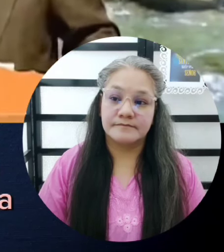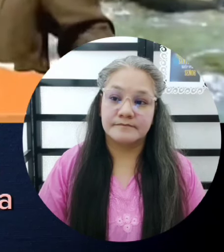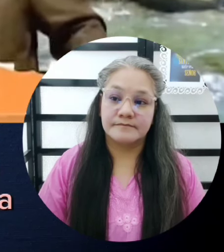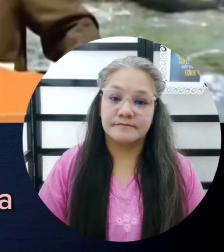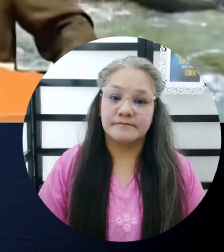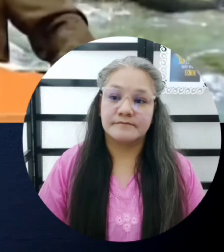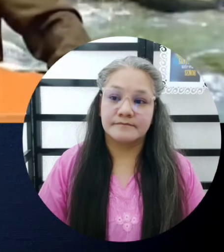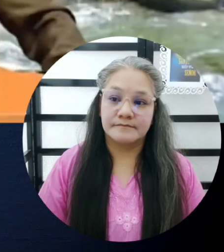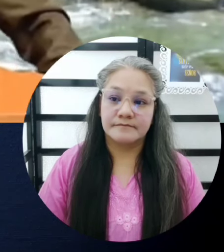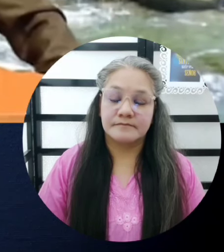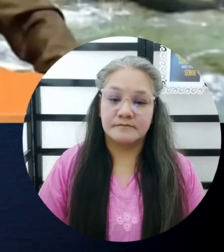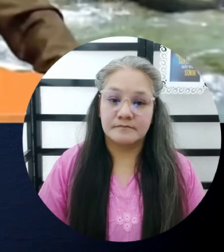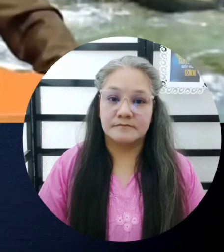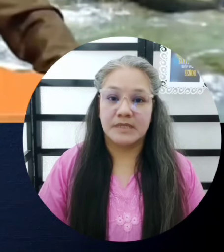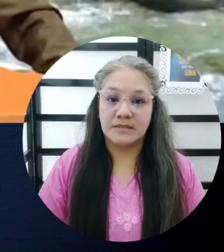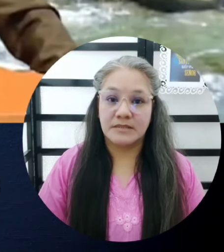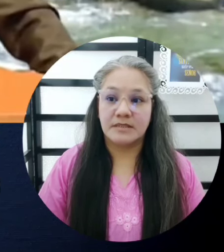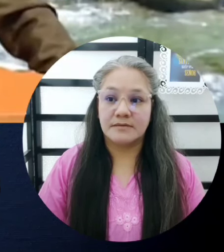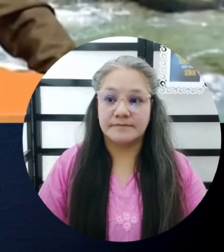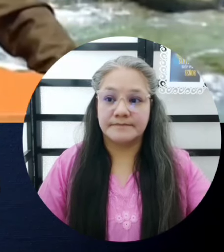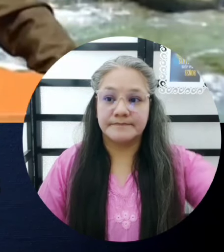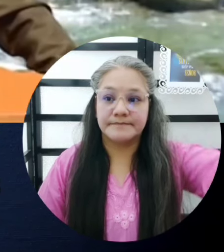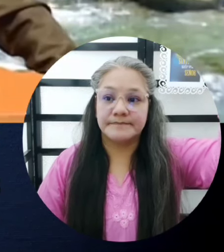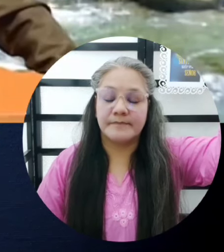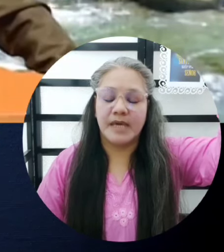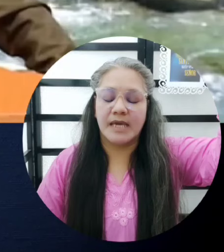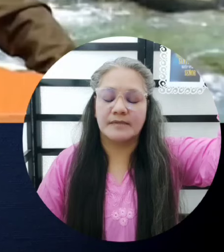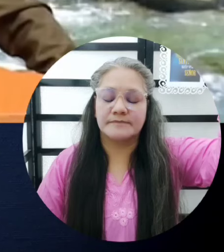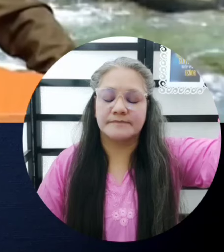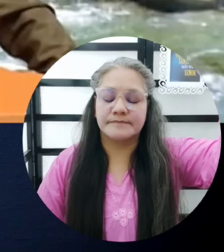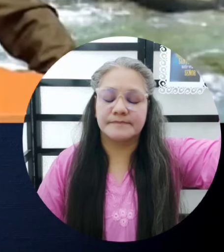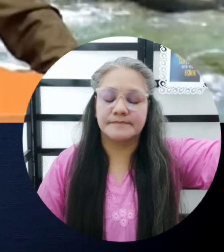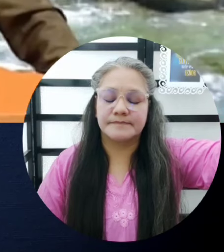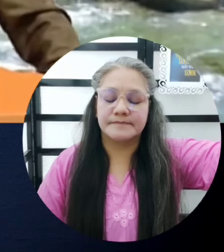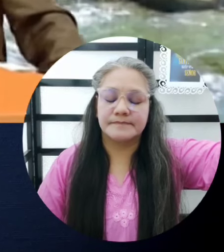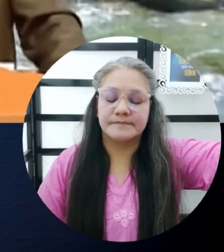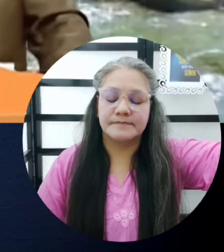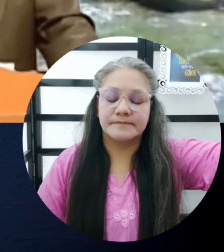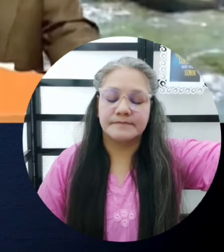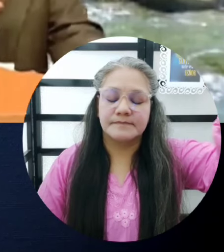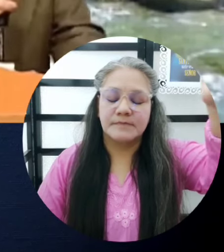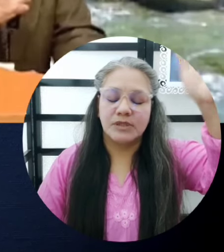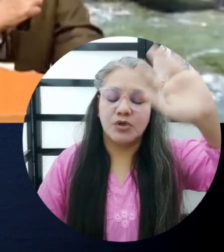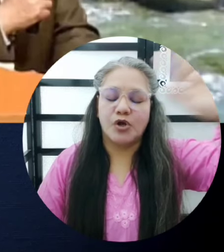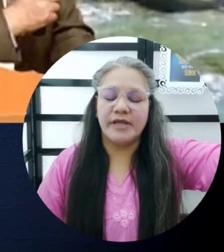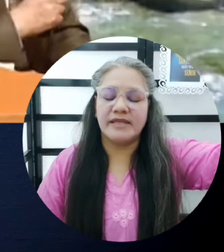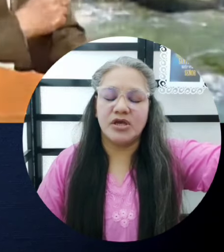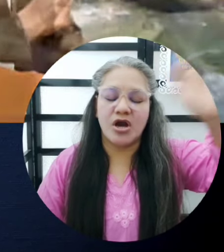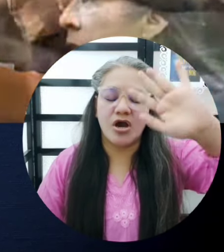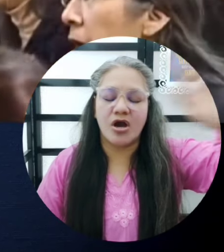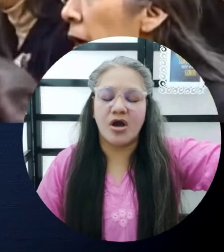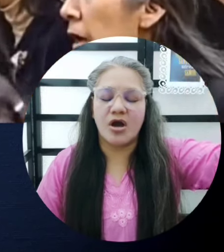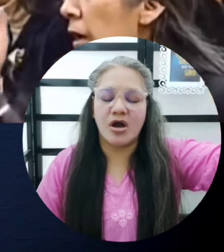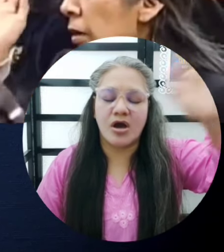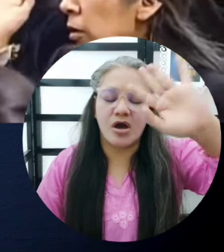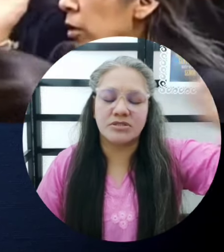Pero ya no era una niña, era una mujer. ¿Están oyendo las hermanas? ¿Y puede alabar a Dios también?